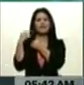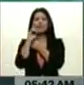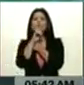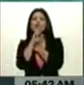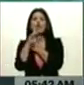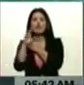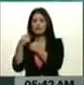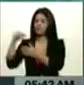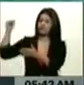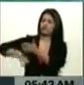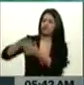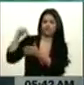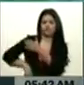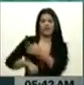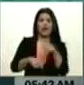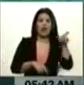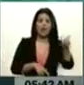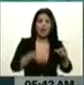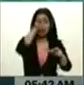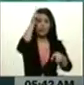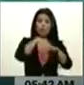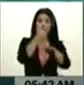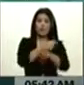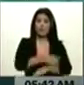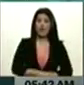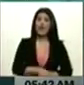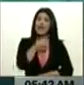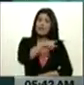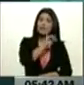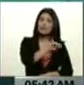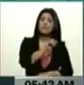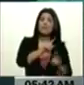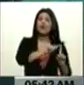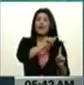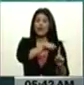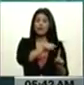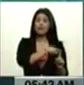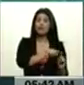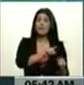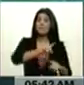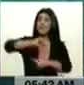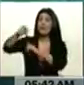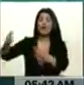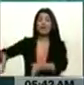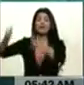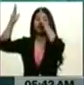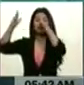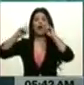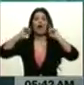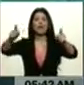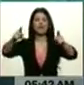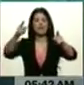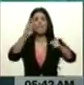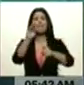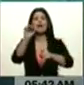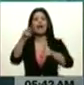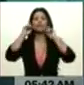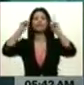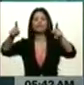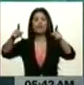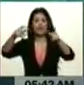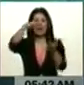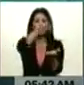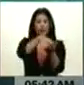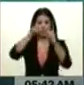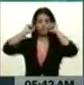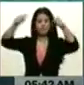Estado en abril de 2002, montaron unos francotiradores en el Hotel Ausonia, montaron francotiradores en la Avenida Baral, mataron un gentío, grabaron un video